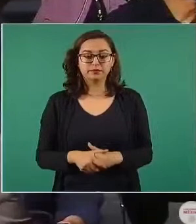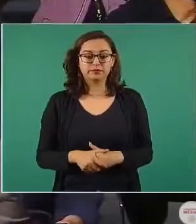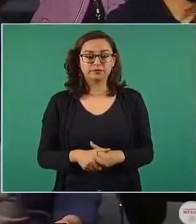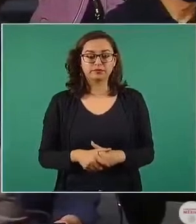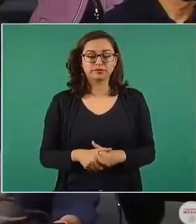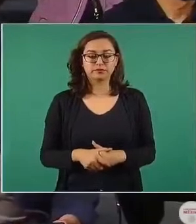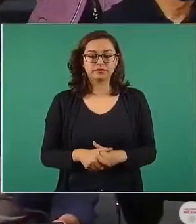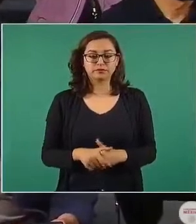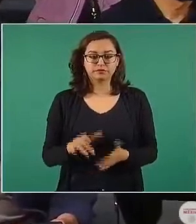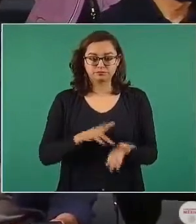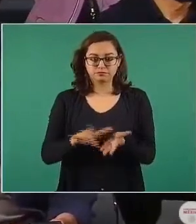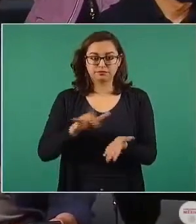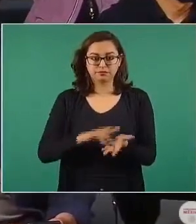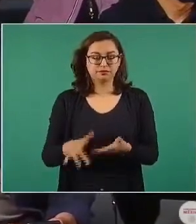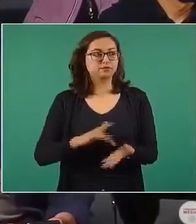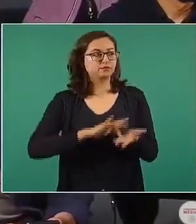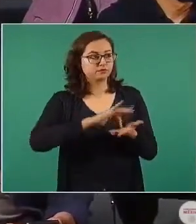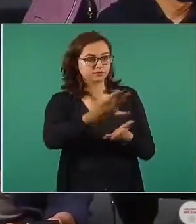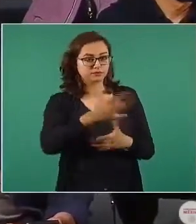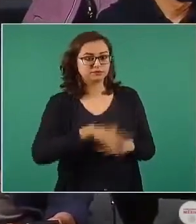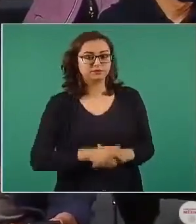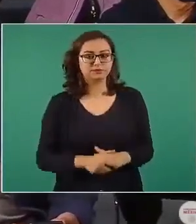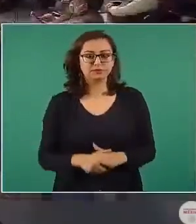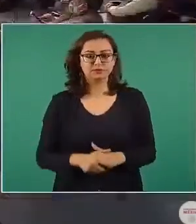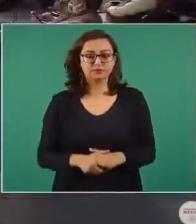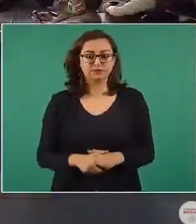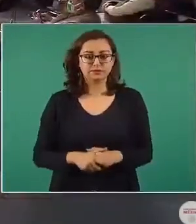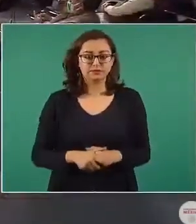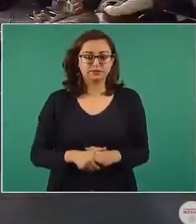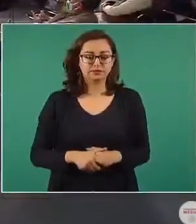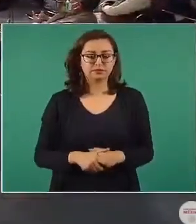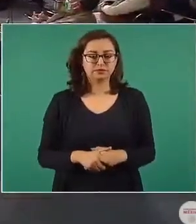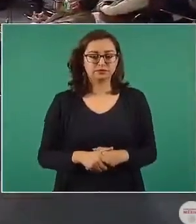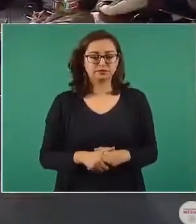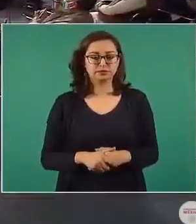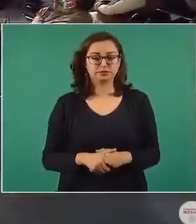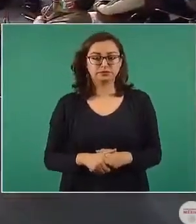Gracias. Para apoyarla. Gracias. Sí.